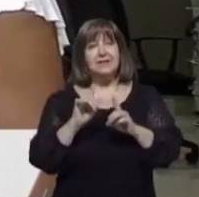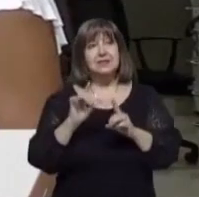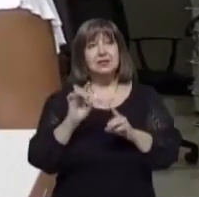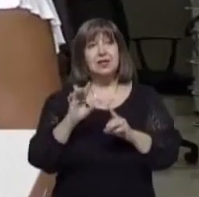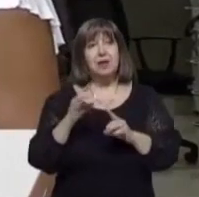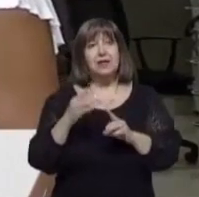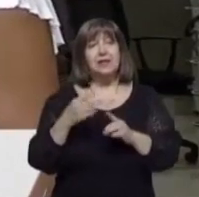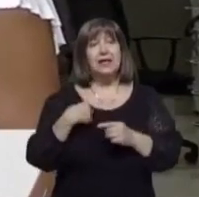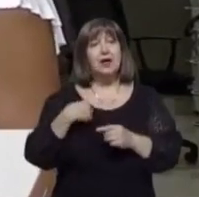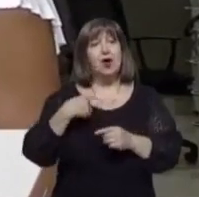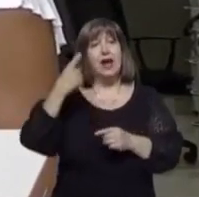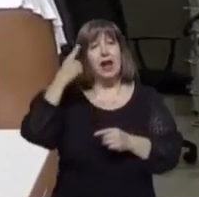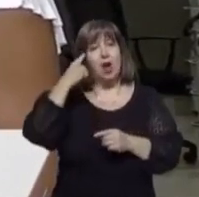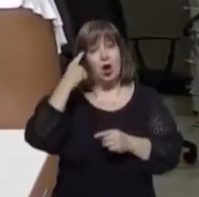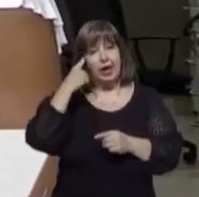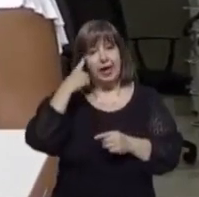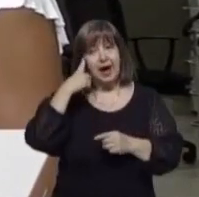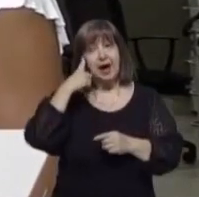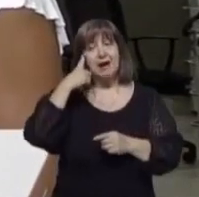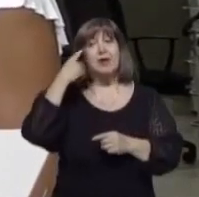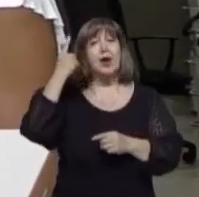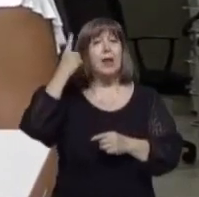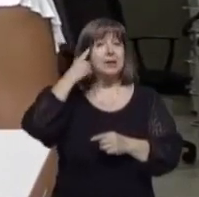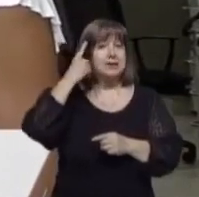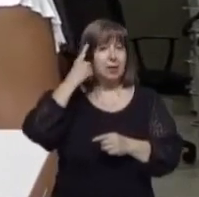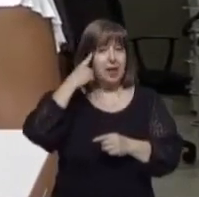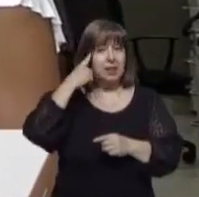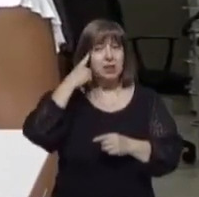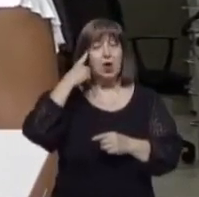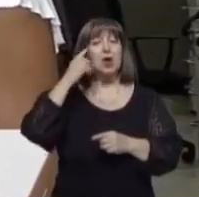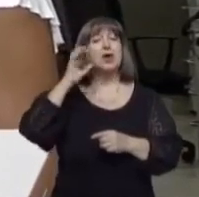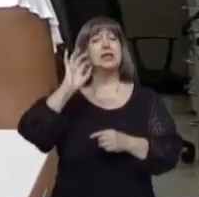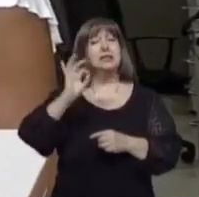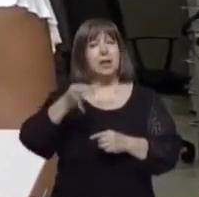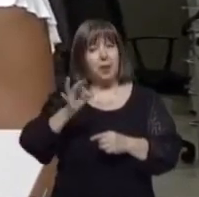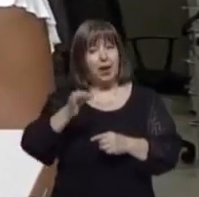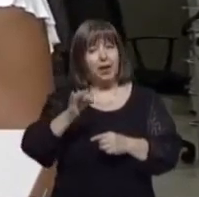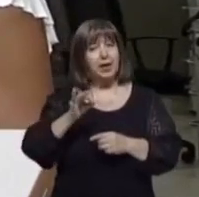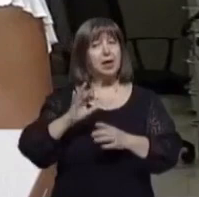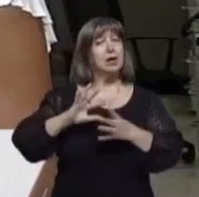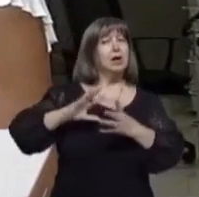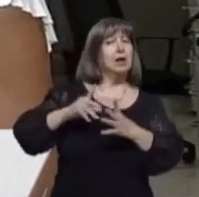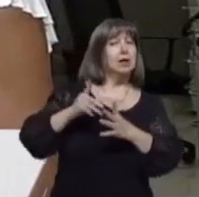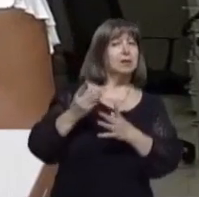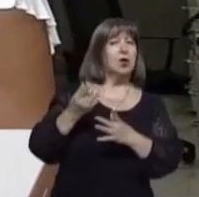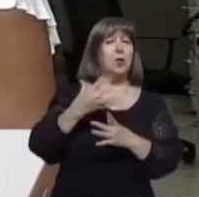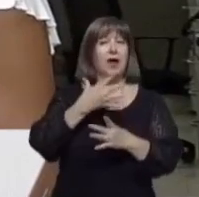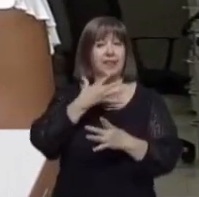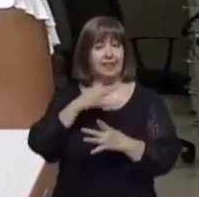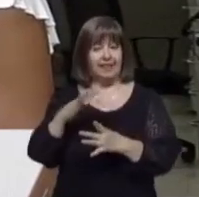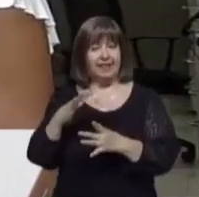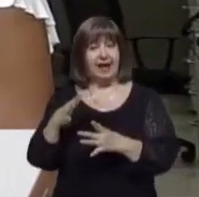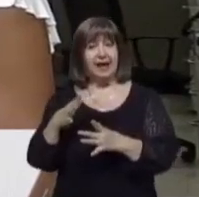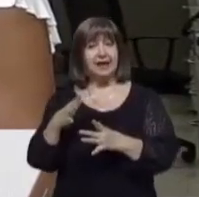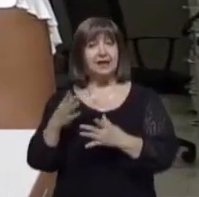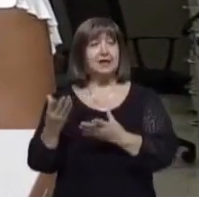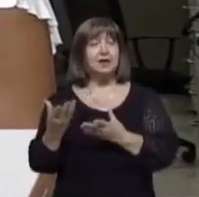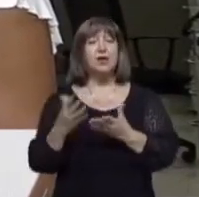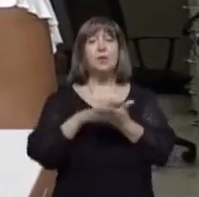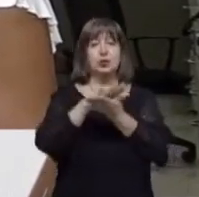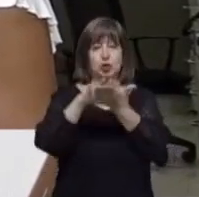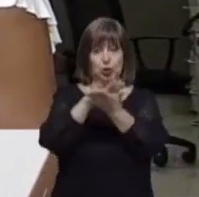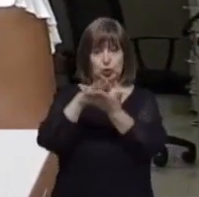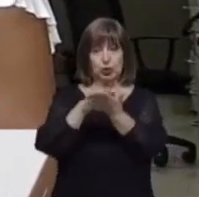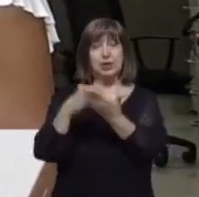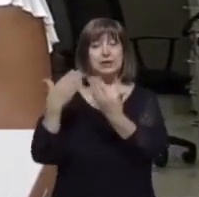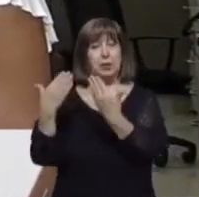los dos dedos de frente. Por ahí se puede hacer gestión y se puede dar solución a las personas. La idoneidad no pasa por lo